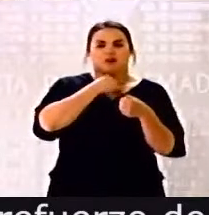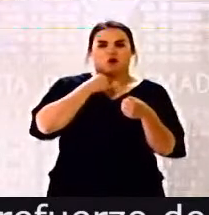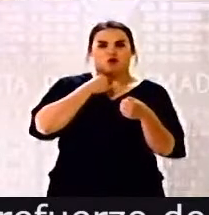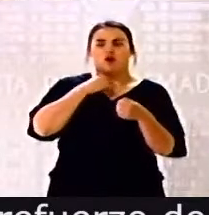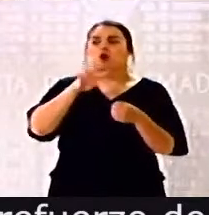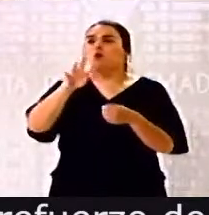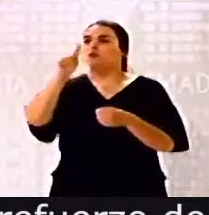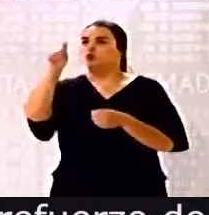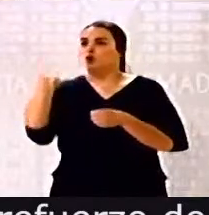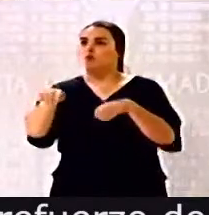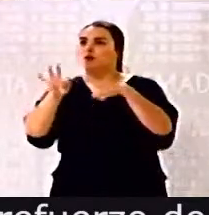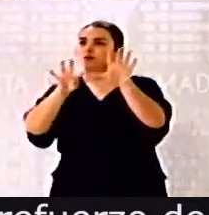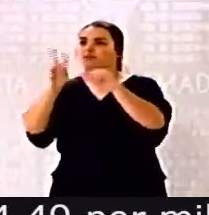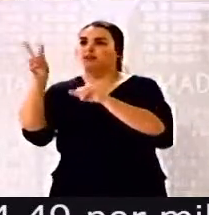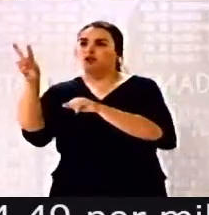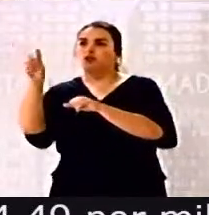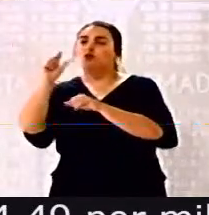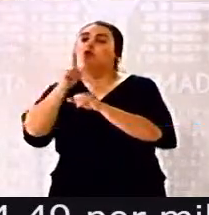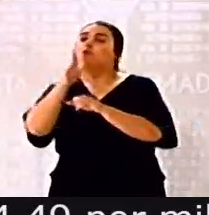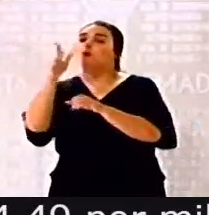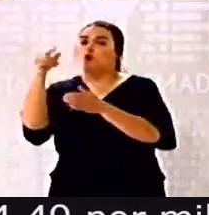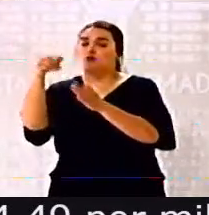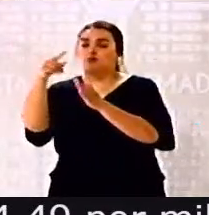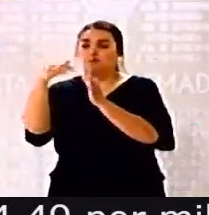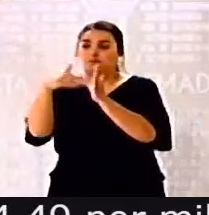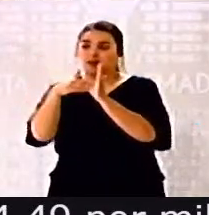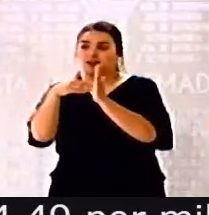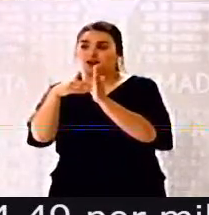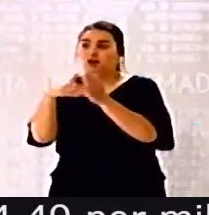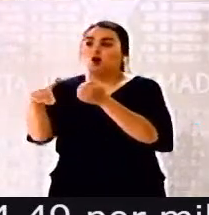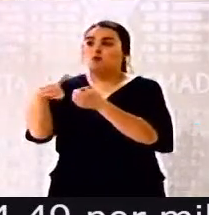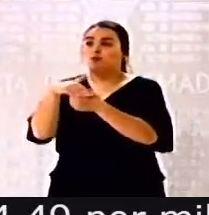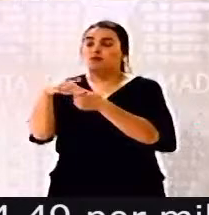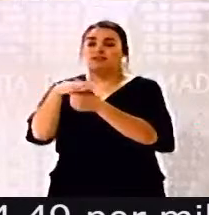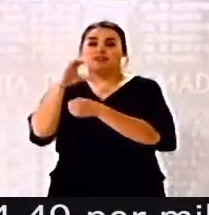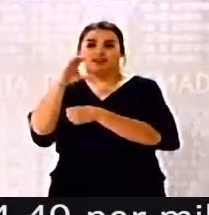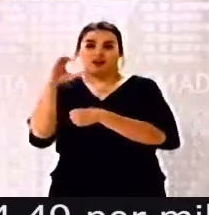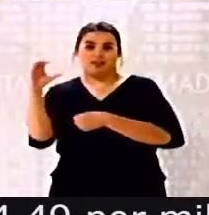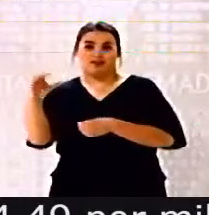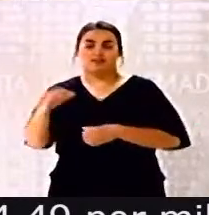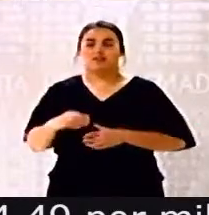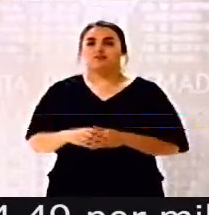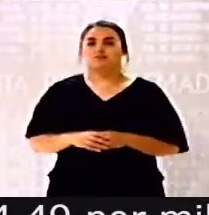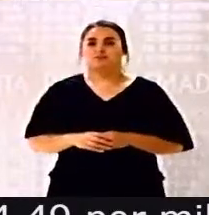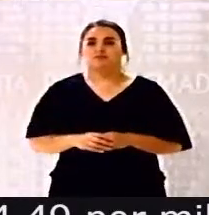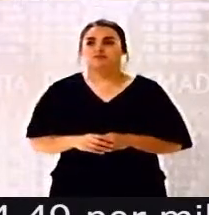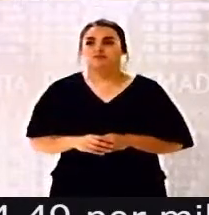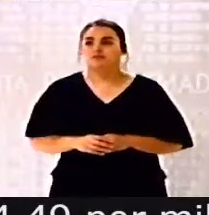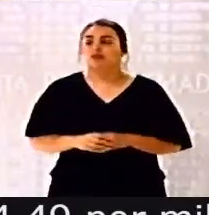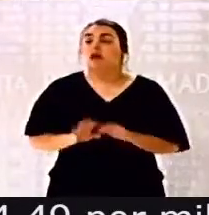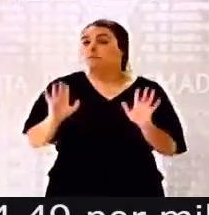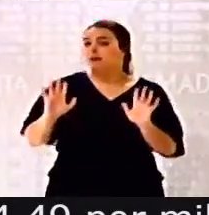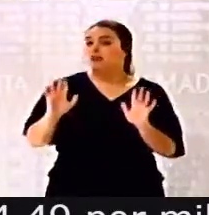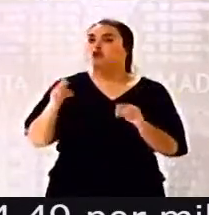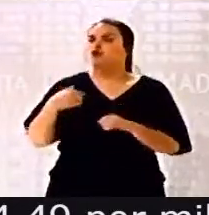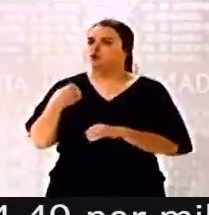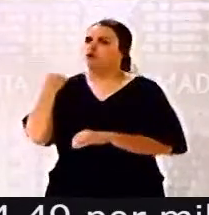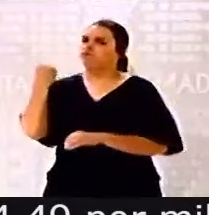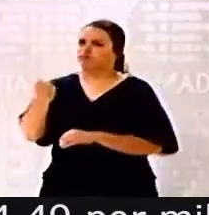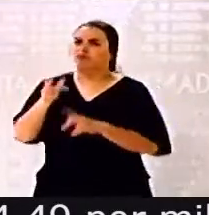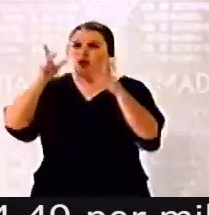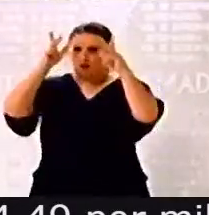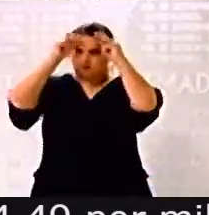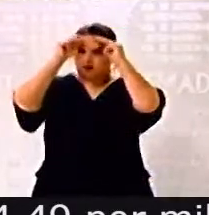y 4,92 por 1.000 en la provincia de Cáceres. Aún así, hemos hecho un refuerzo de